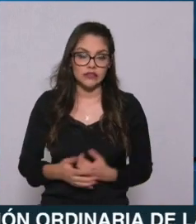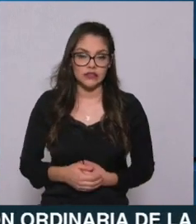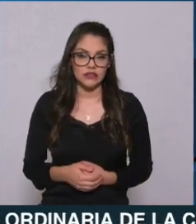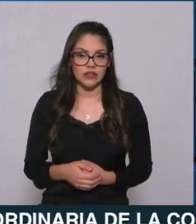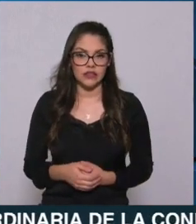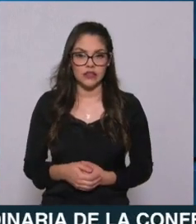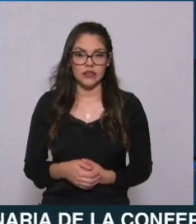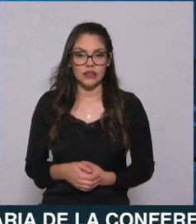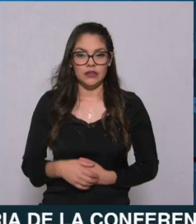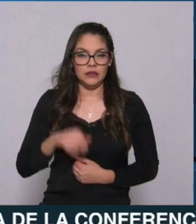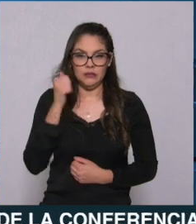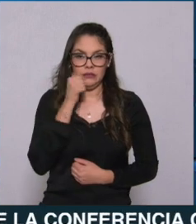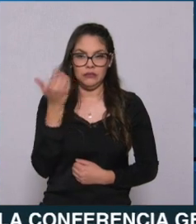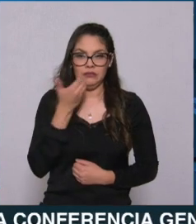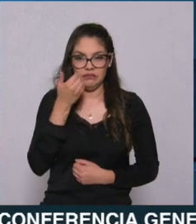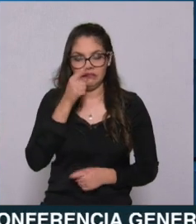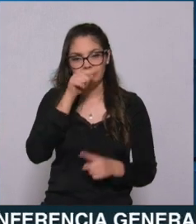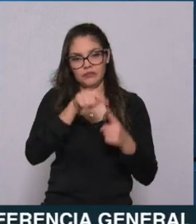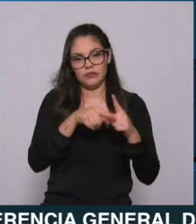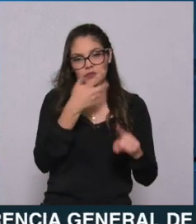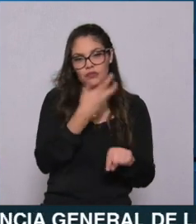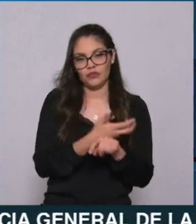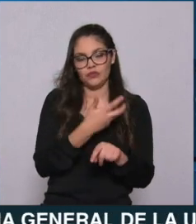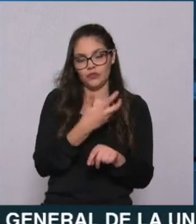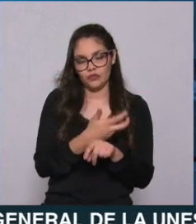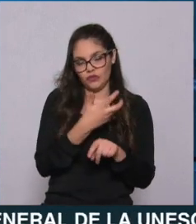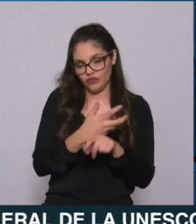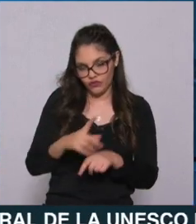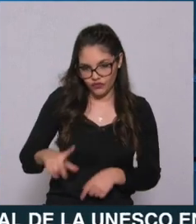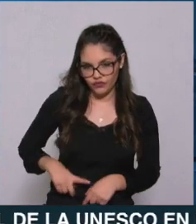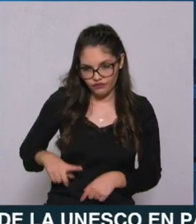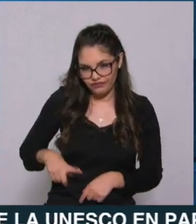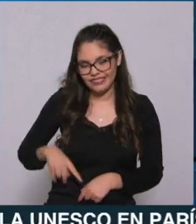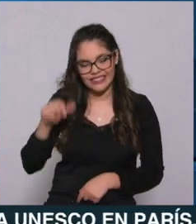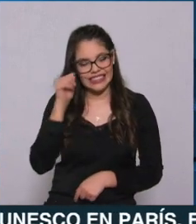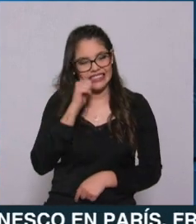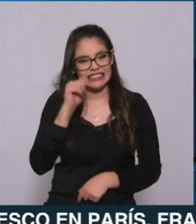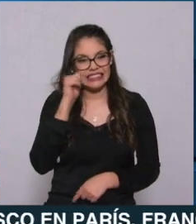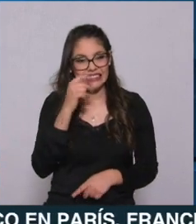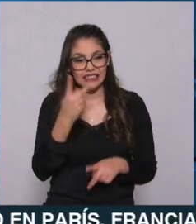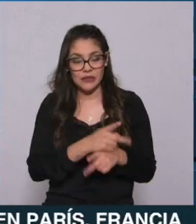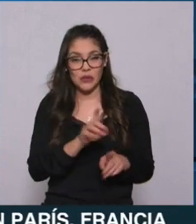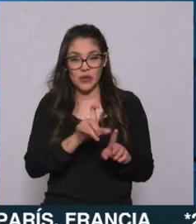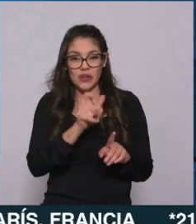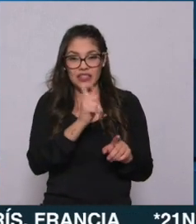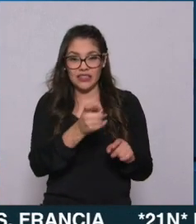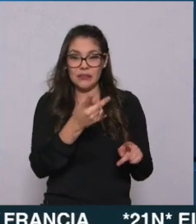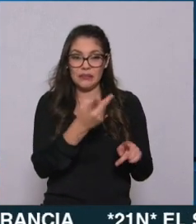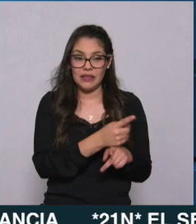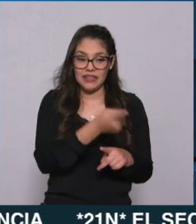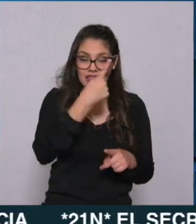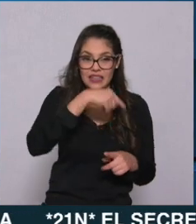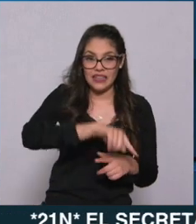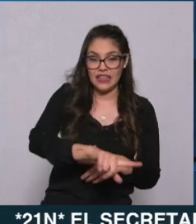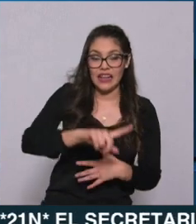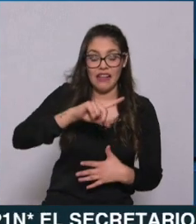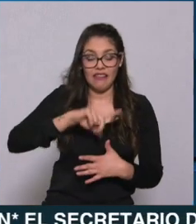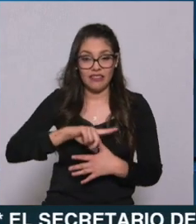Tradicionalmente, el gobierno estadounidense siempre ha tenido presencia en lo que se refiere a los países